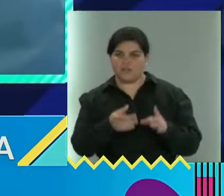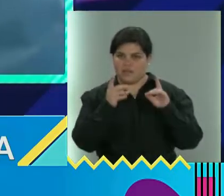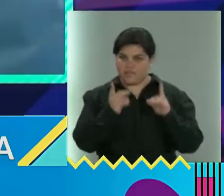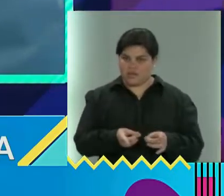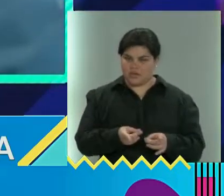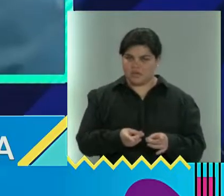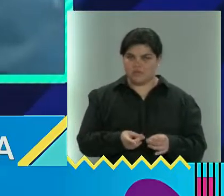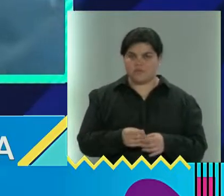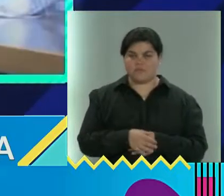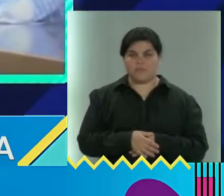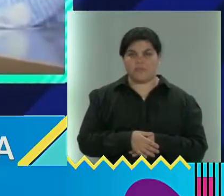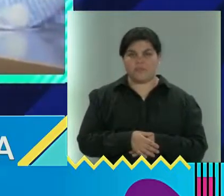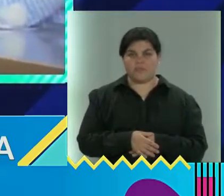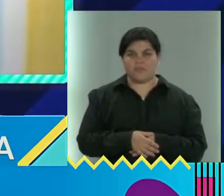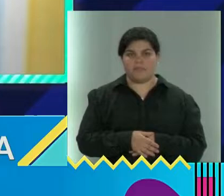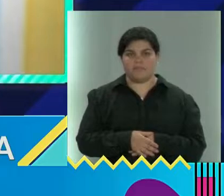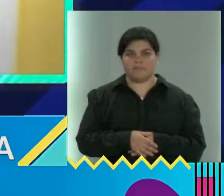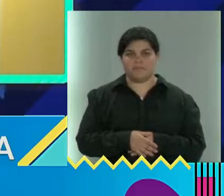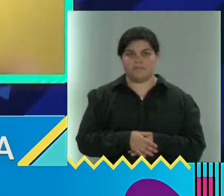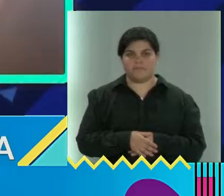poco poner sobre la mesa